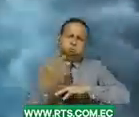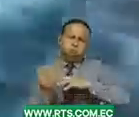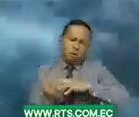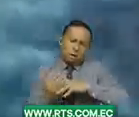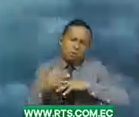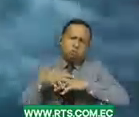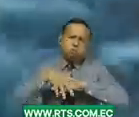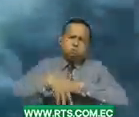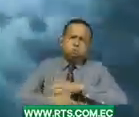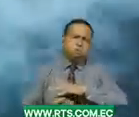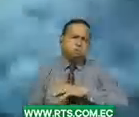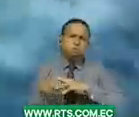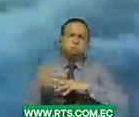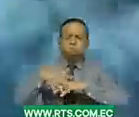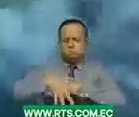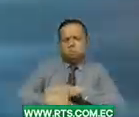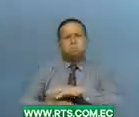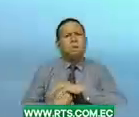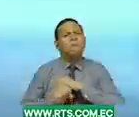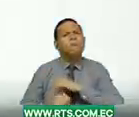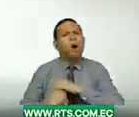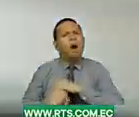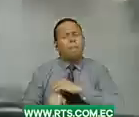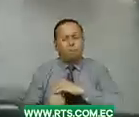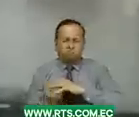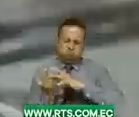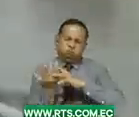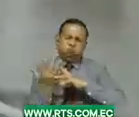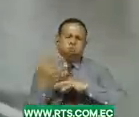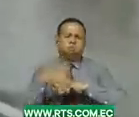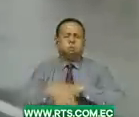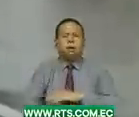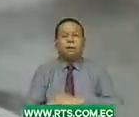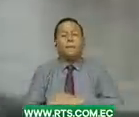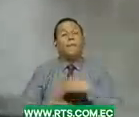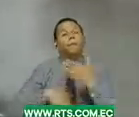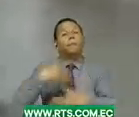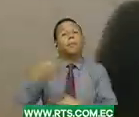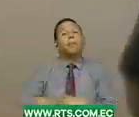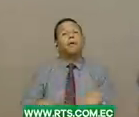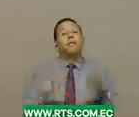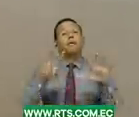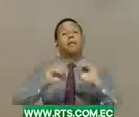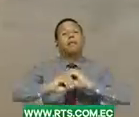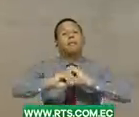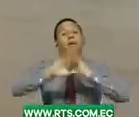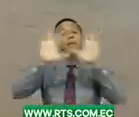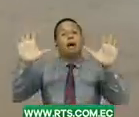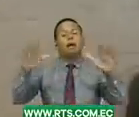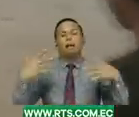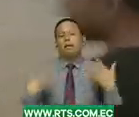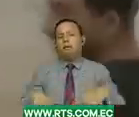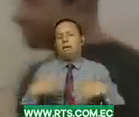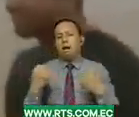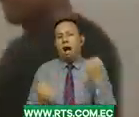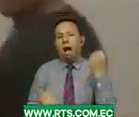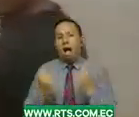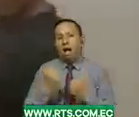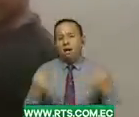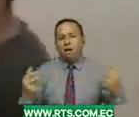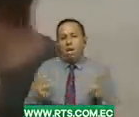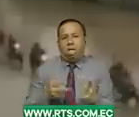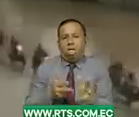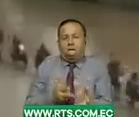a borbotones. Ya a las 7 de la mañana, el congestionamiento vehicular hizo su